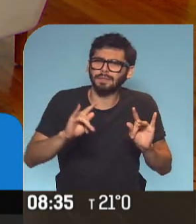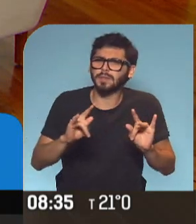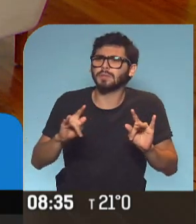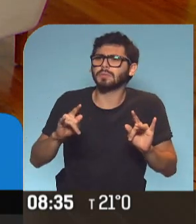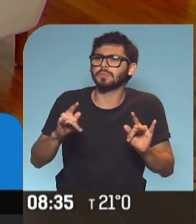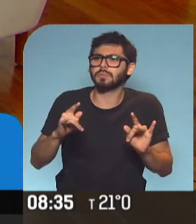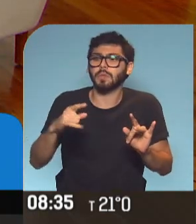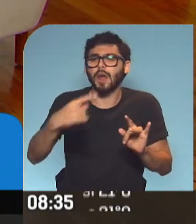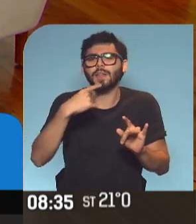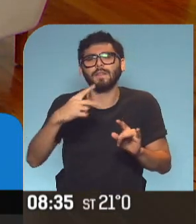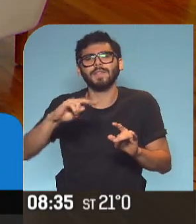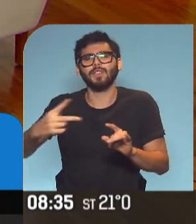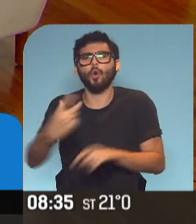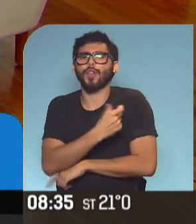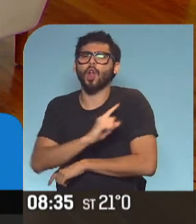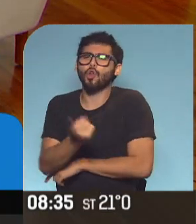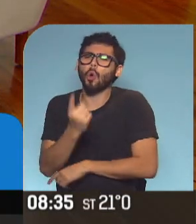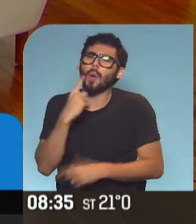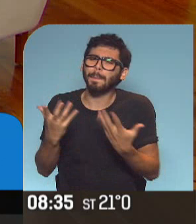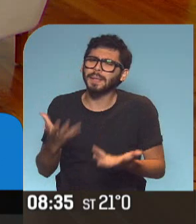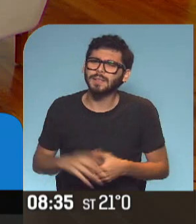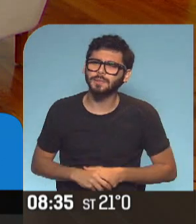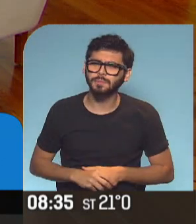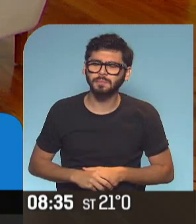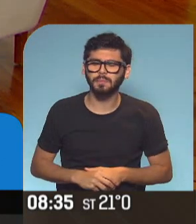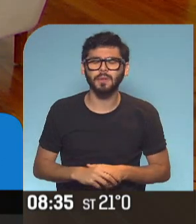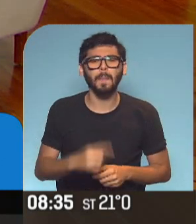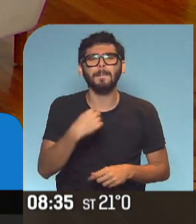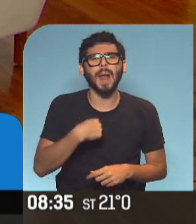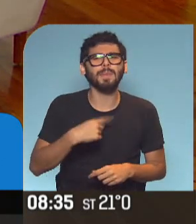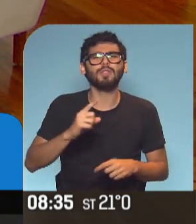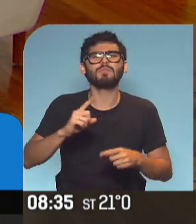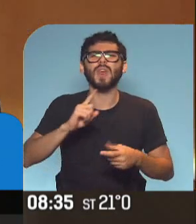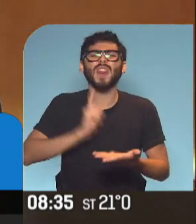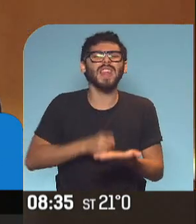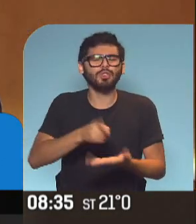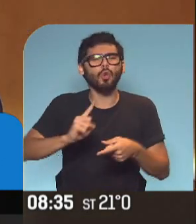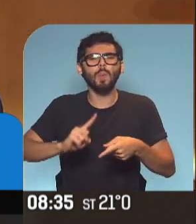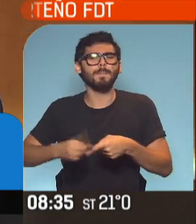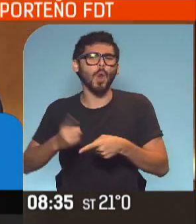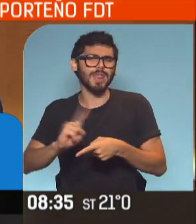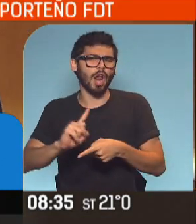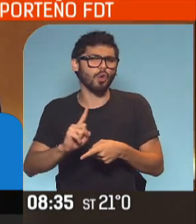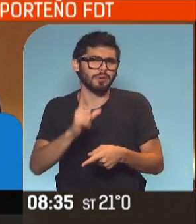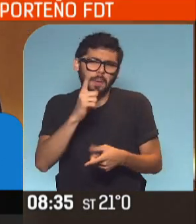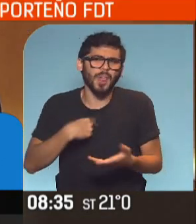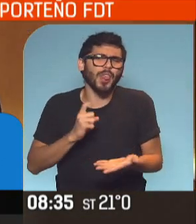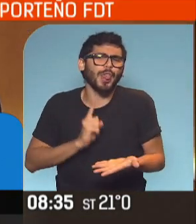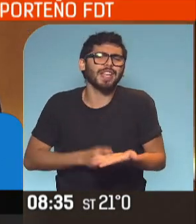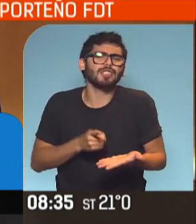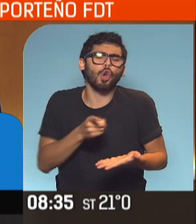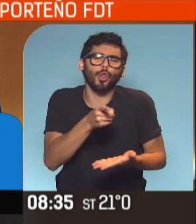tienen que vacunarse agencia de buenos aires yo creo que eso es una decisión más bien de carácter técnico no político no aparte no son todas iguales la